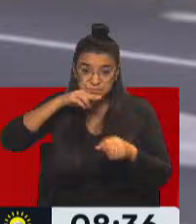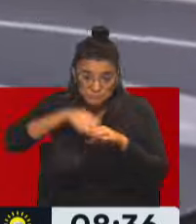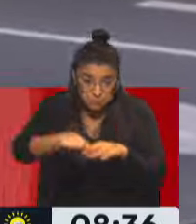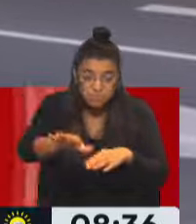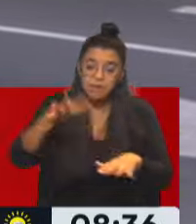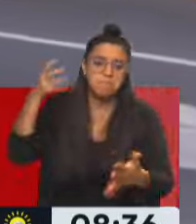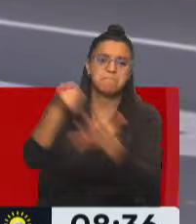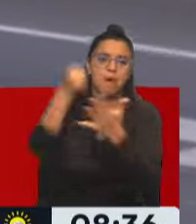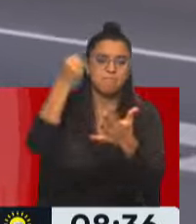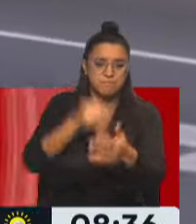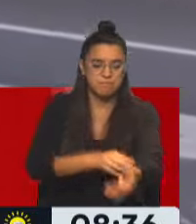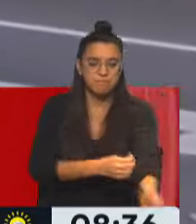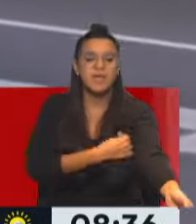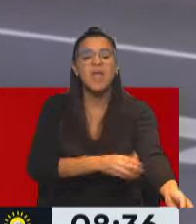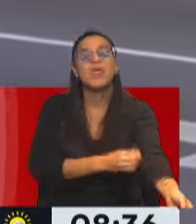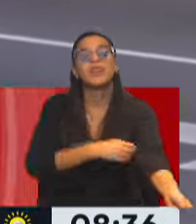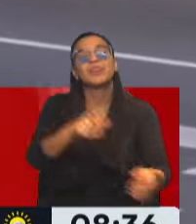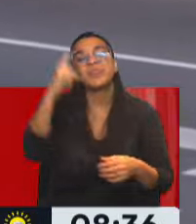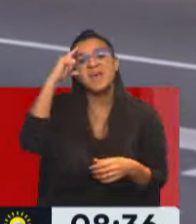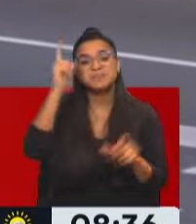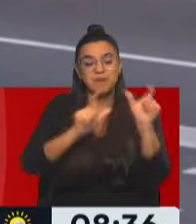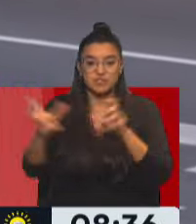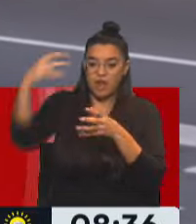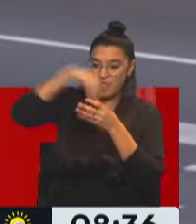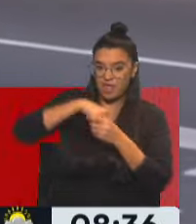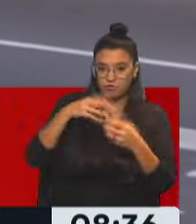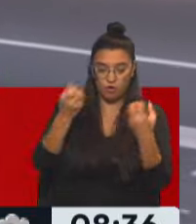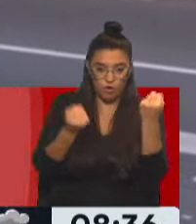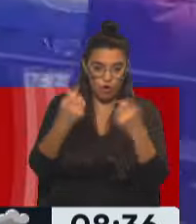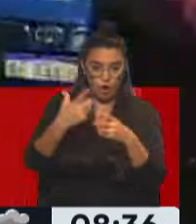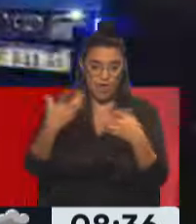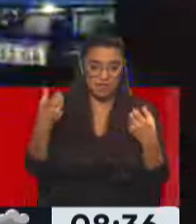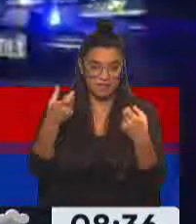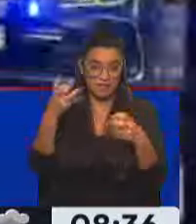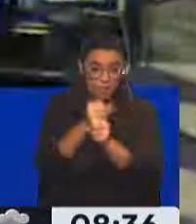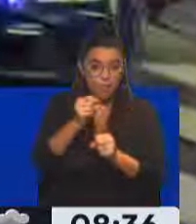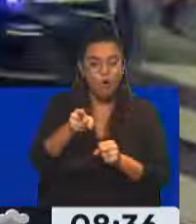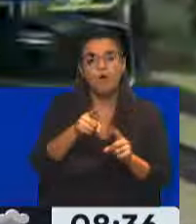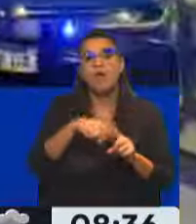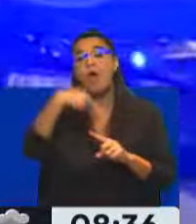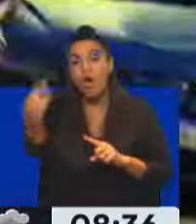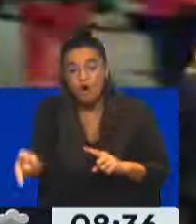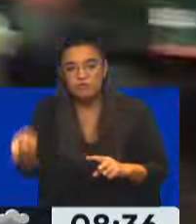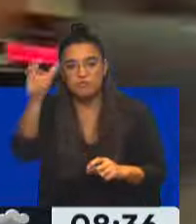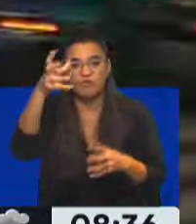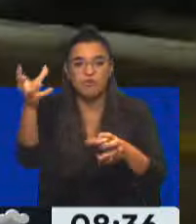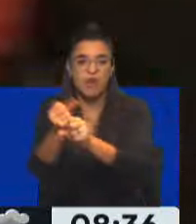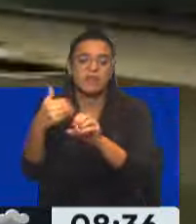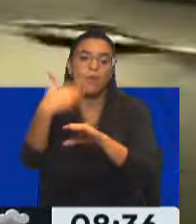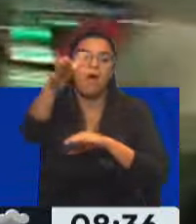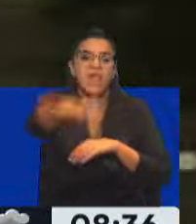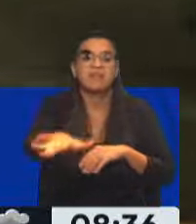cruzar. Decíamos, 10 personas viajaban en este colectivo que impactó de lleno contra el otro y 7 viajaban en el